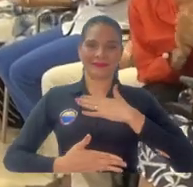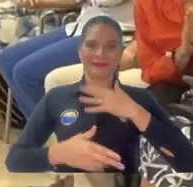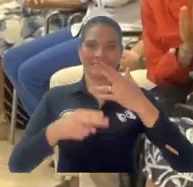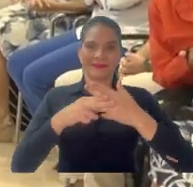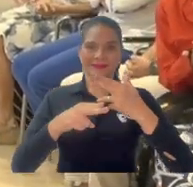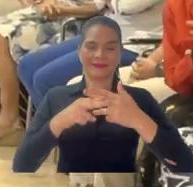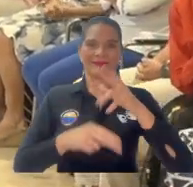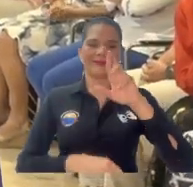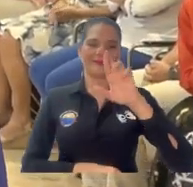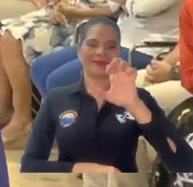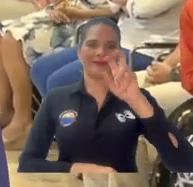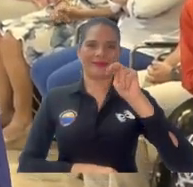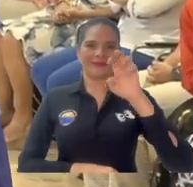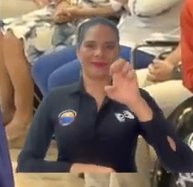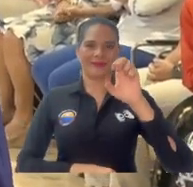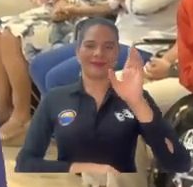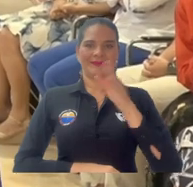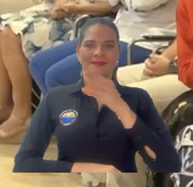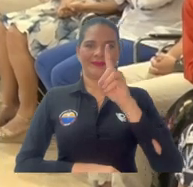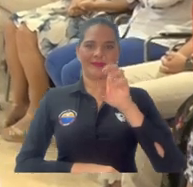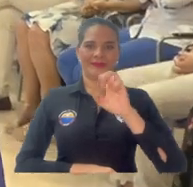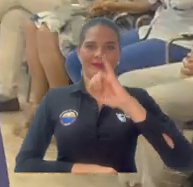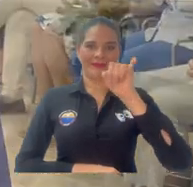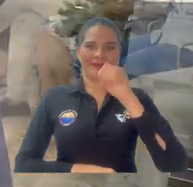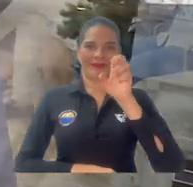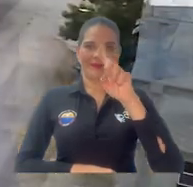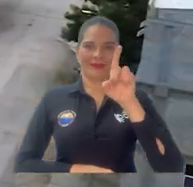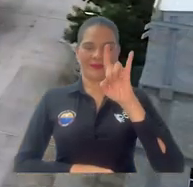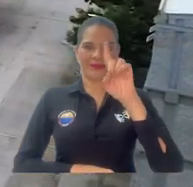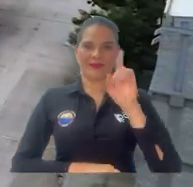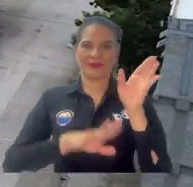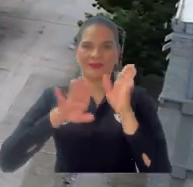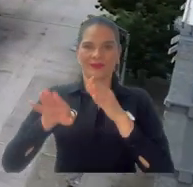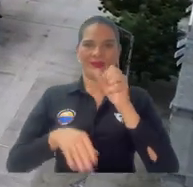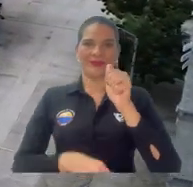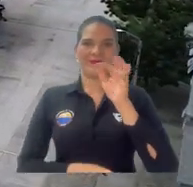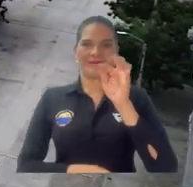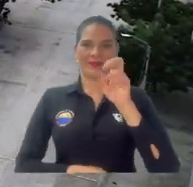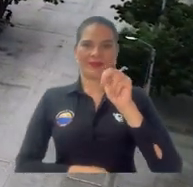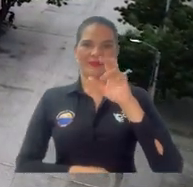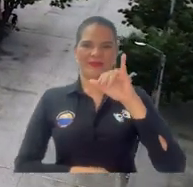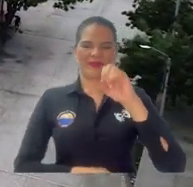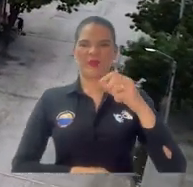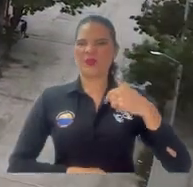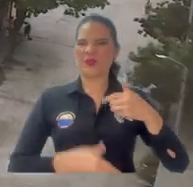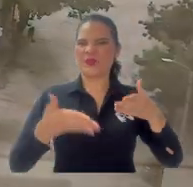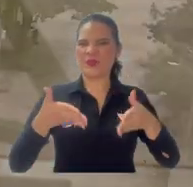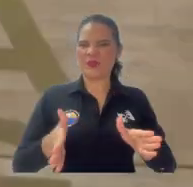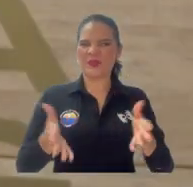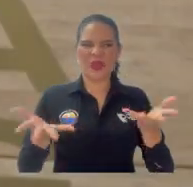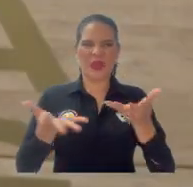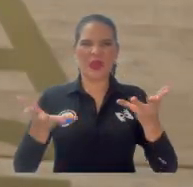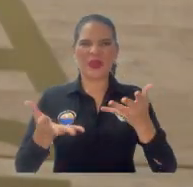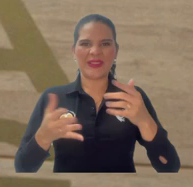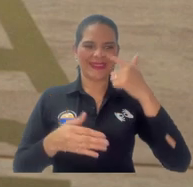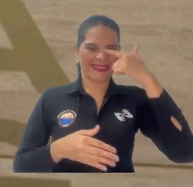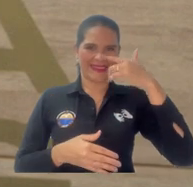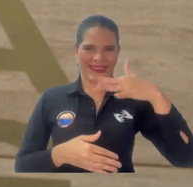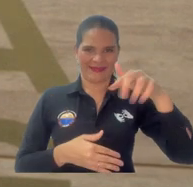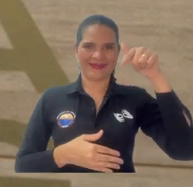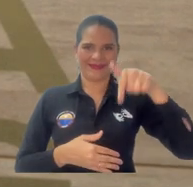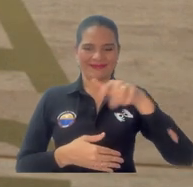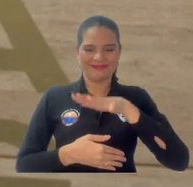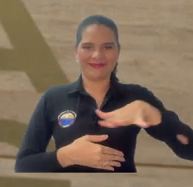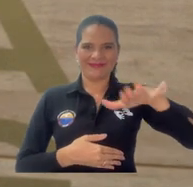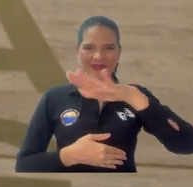mi nombre es René de Jesús Atencio Martínez, un hijo de pescadito. Yo tengo 56